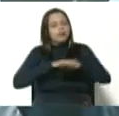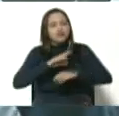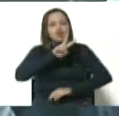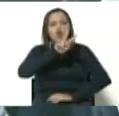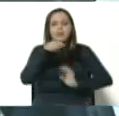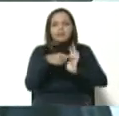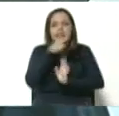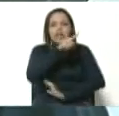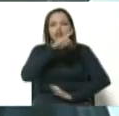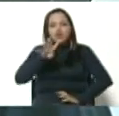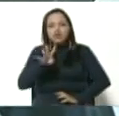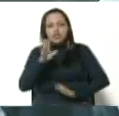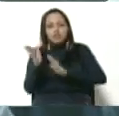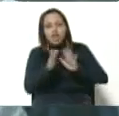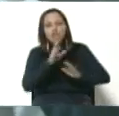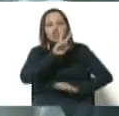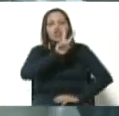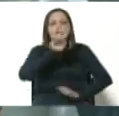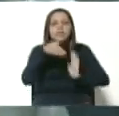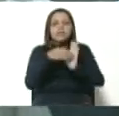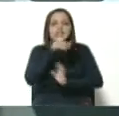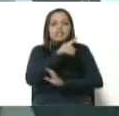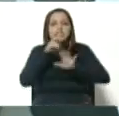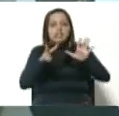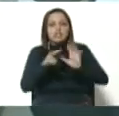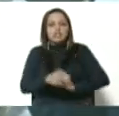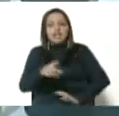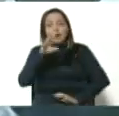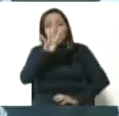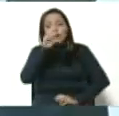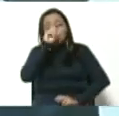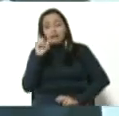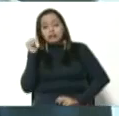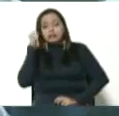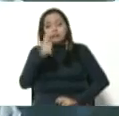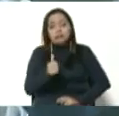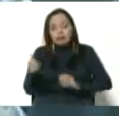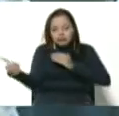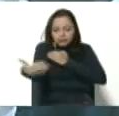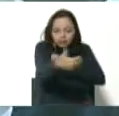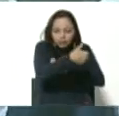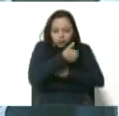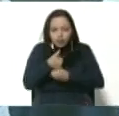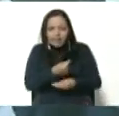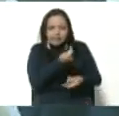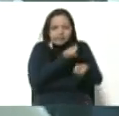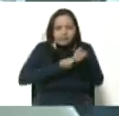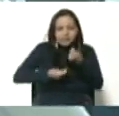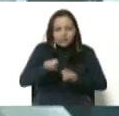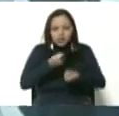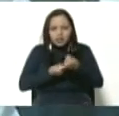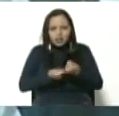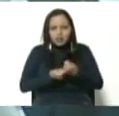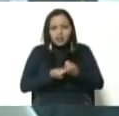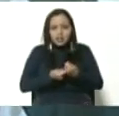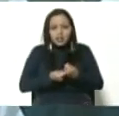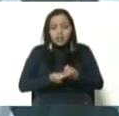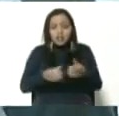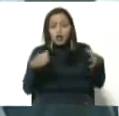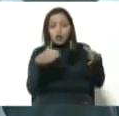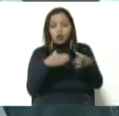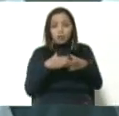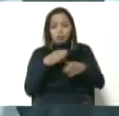2014-2017. En 4 años, el grado de apropiación de parte de la burguesía